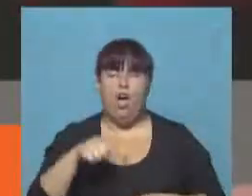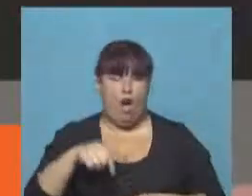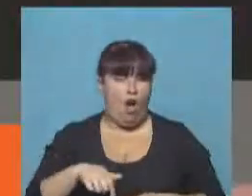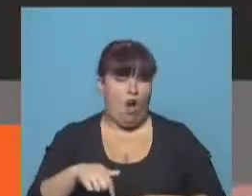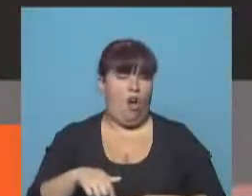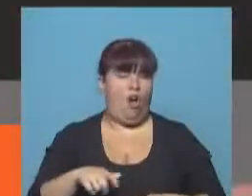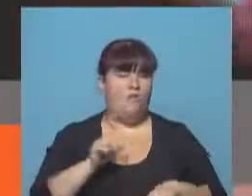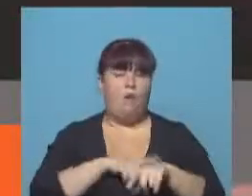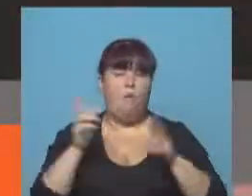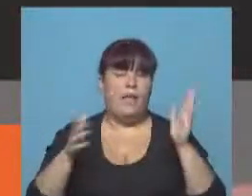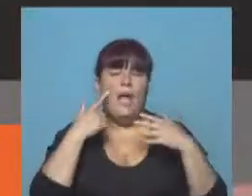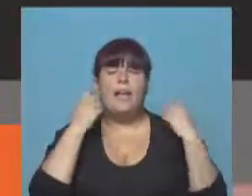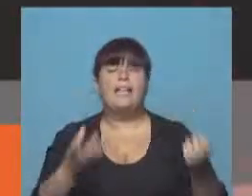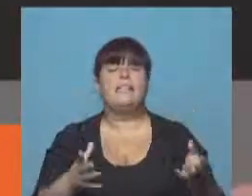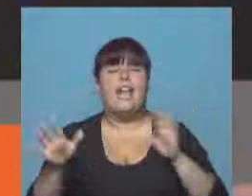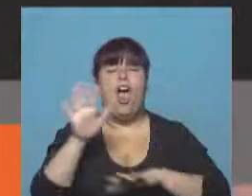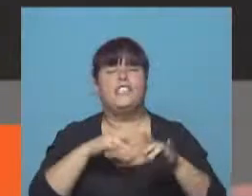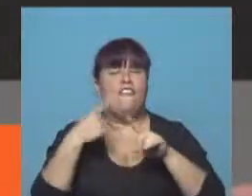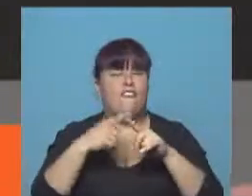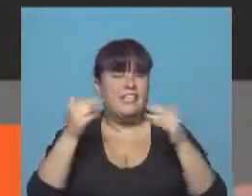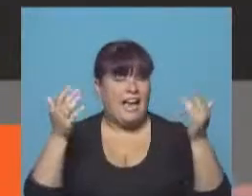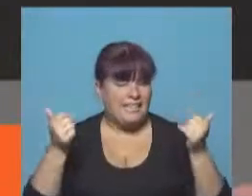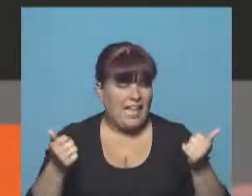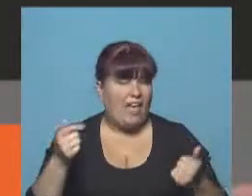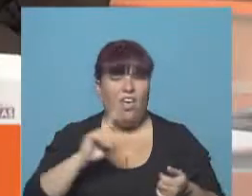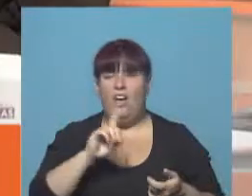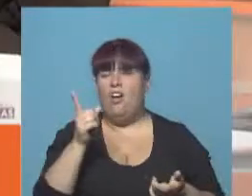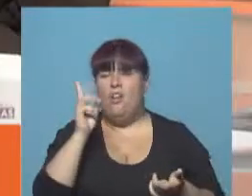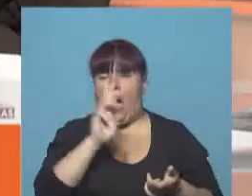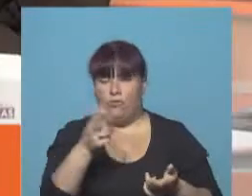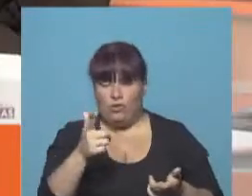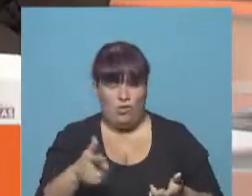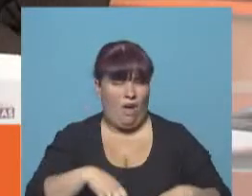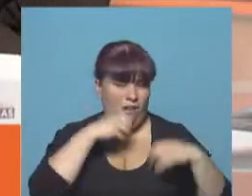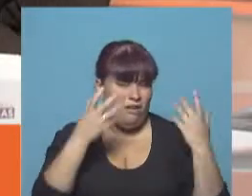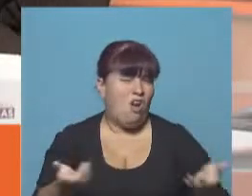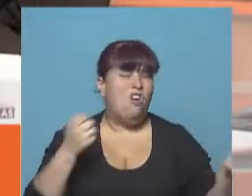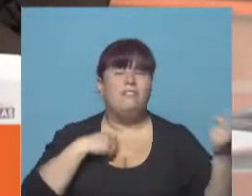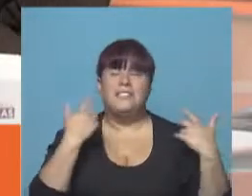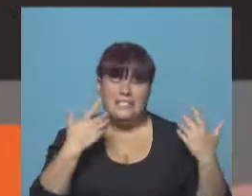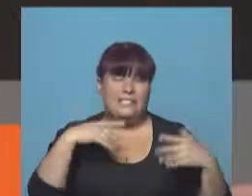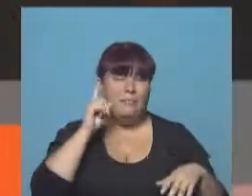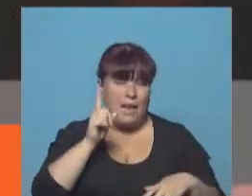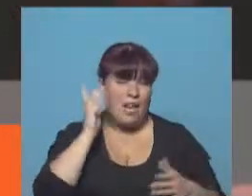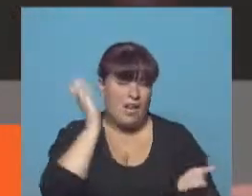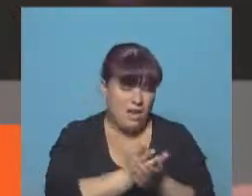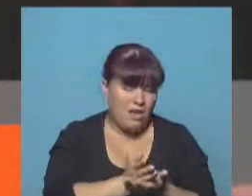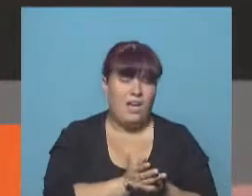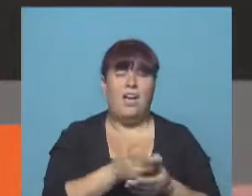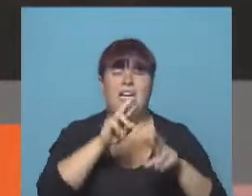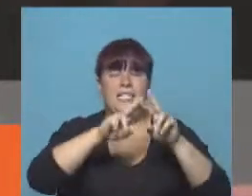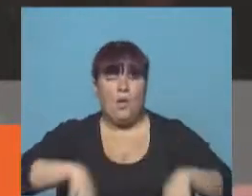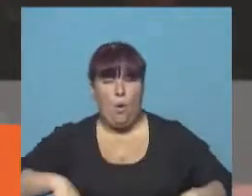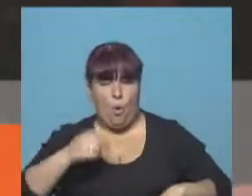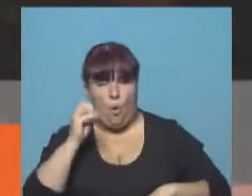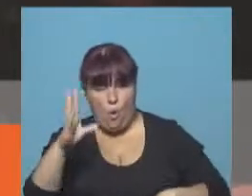están en plena etapa de ver cómo organizan la fiesta de egresados y no tienen las habilitaciones correspondientes, corren el riesgo de sanciones, les clausuran